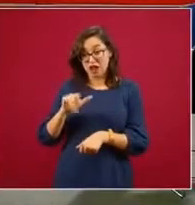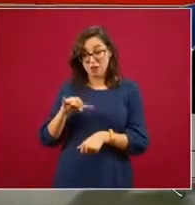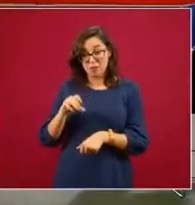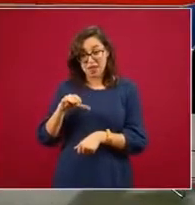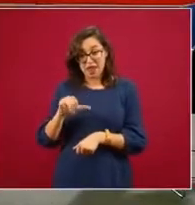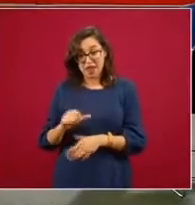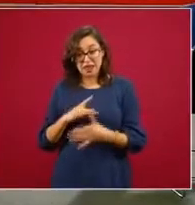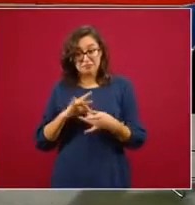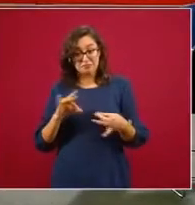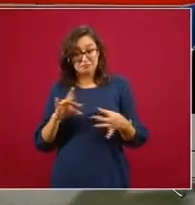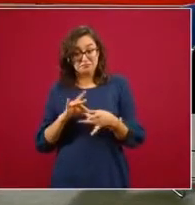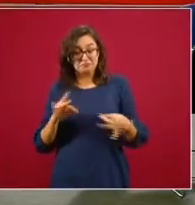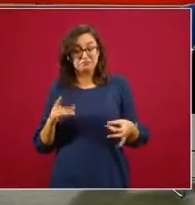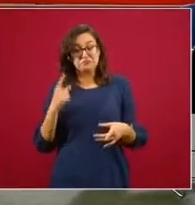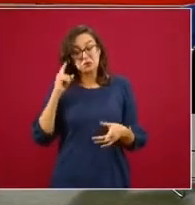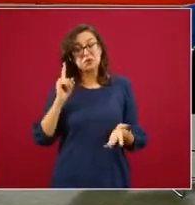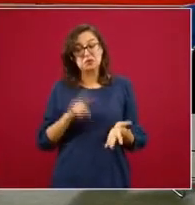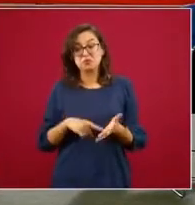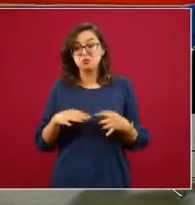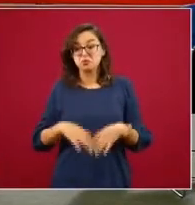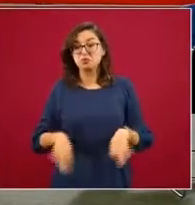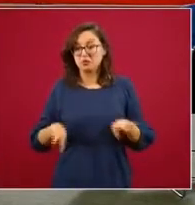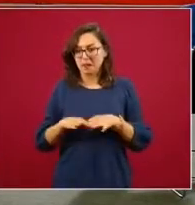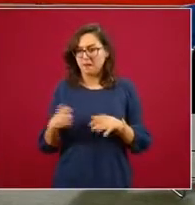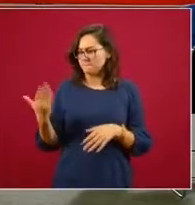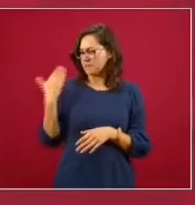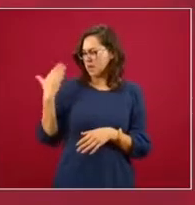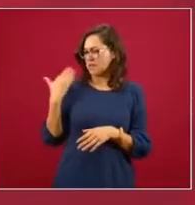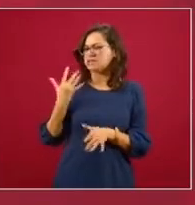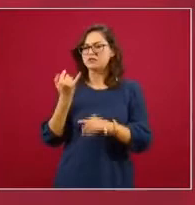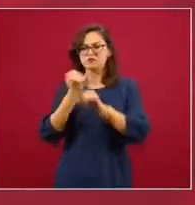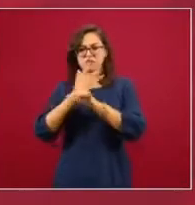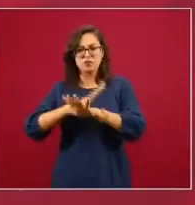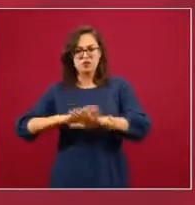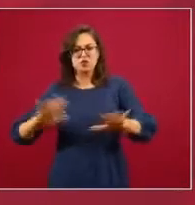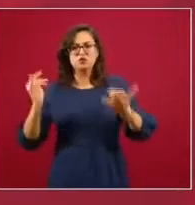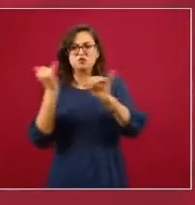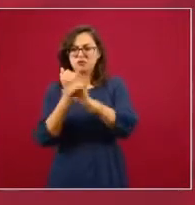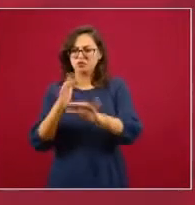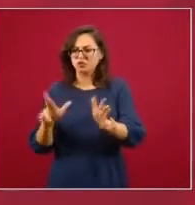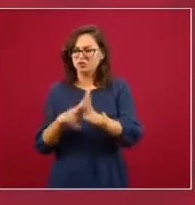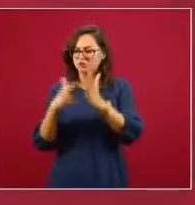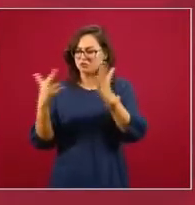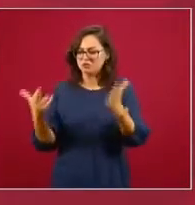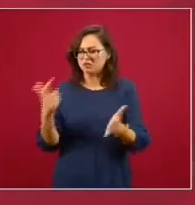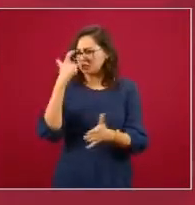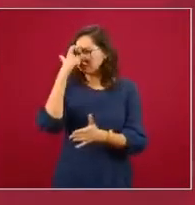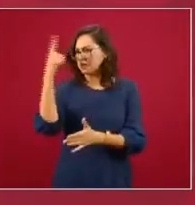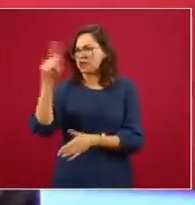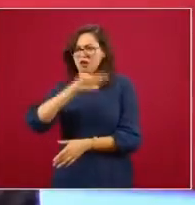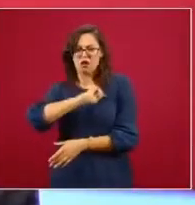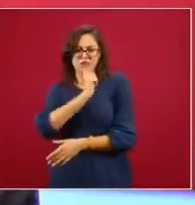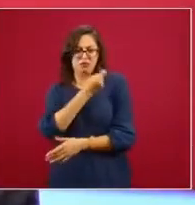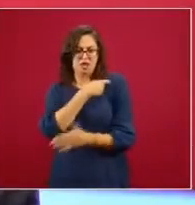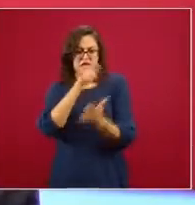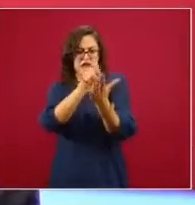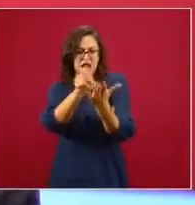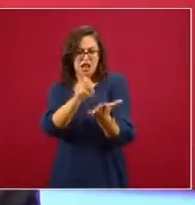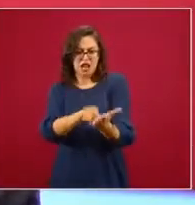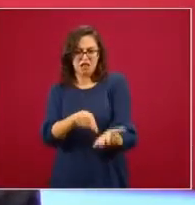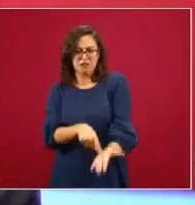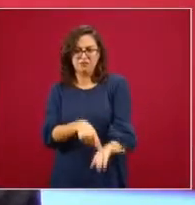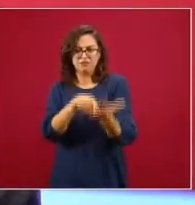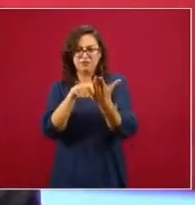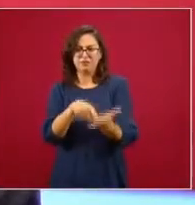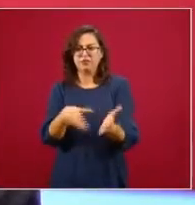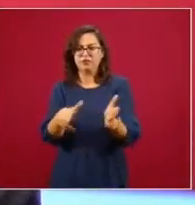efectivamente en fechas recientes han aparecido un par de artículos, uno muy bueno de unos autores españoles,